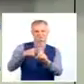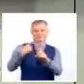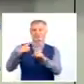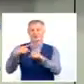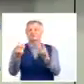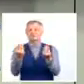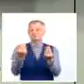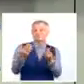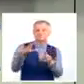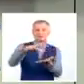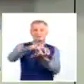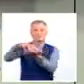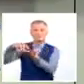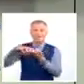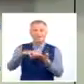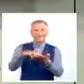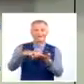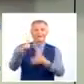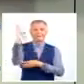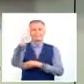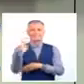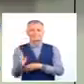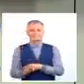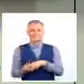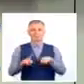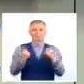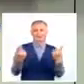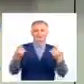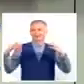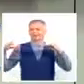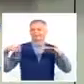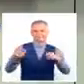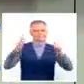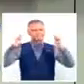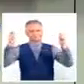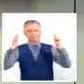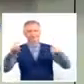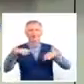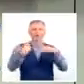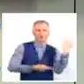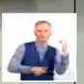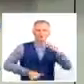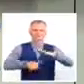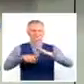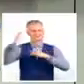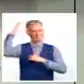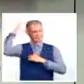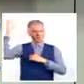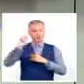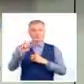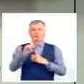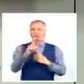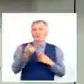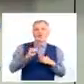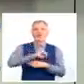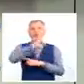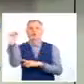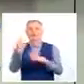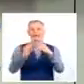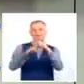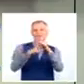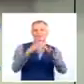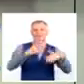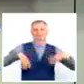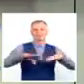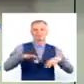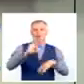ciudades brasileñas, lo estábamos viendo, no duermen por cacerolazos contra Bolsonaro y su incapacidad para lidiar con la crisis. Dice CNN Brasil que el 80%